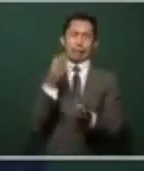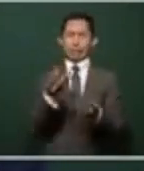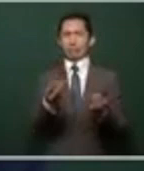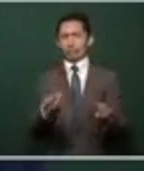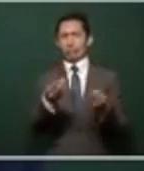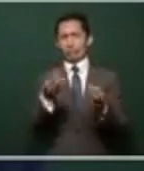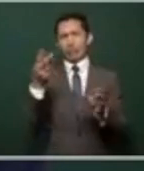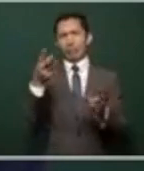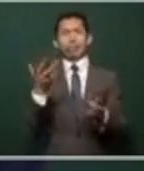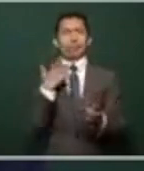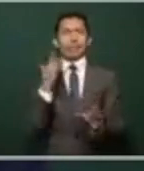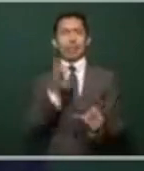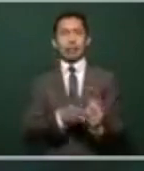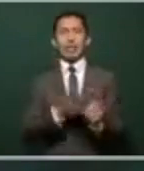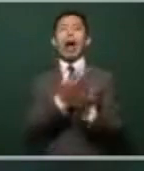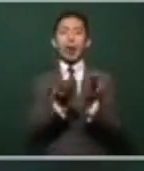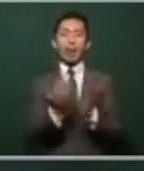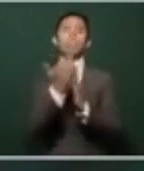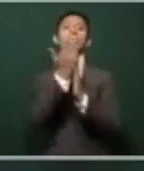40.